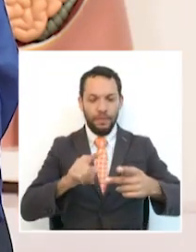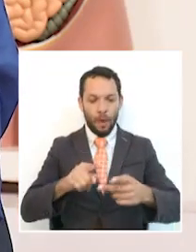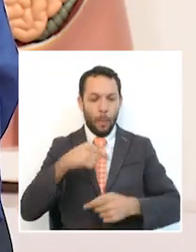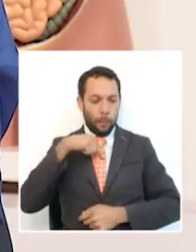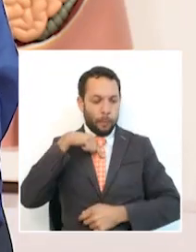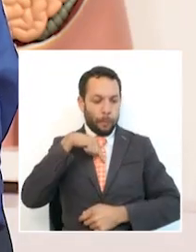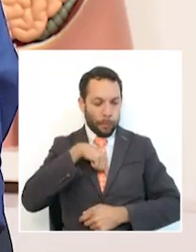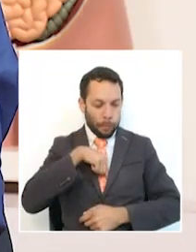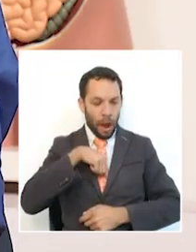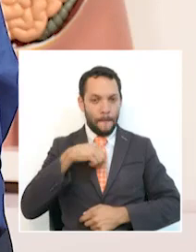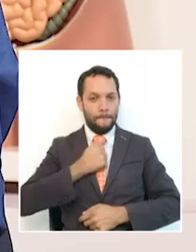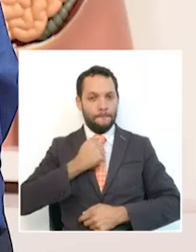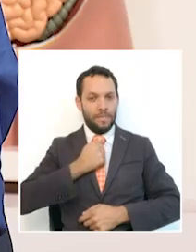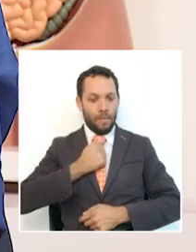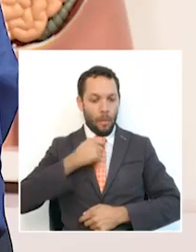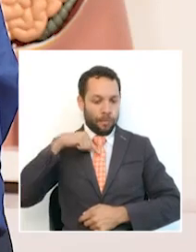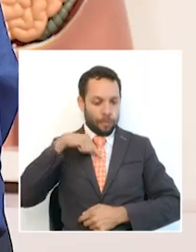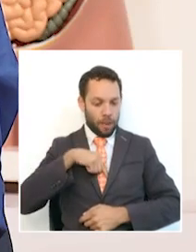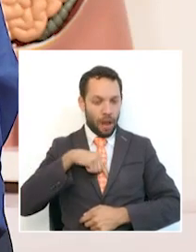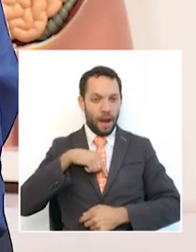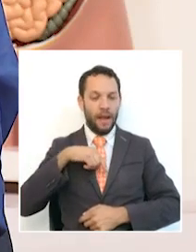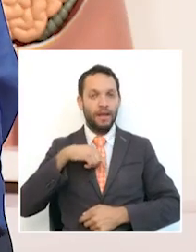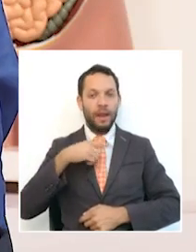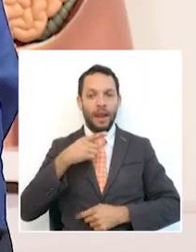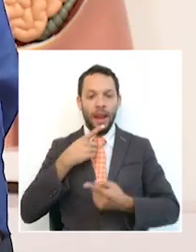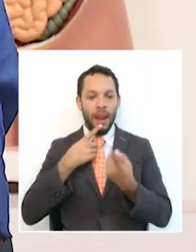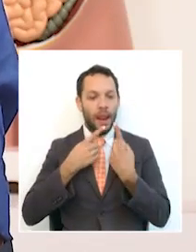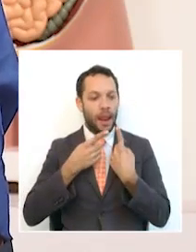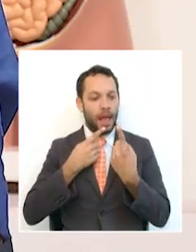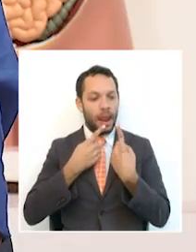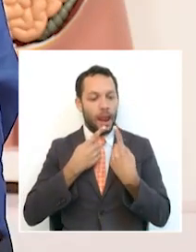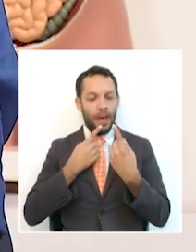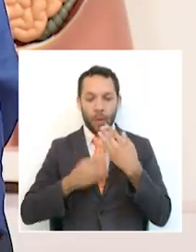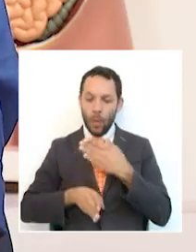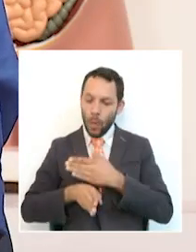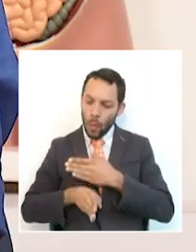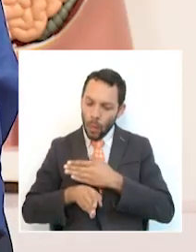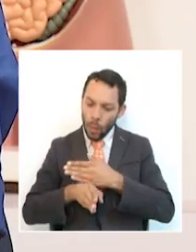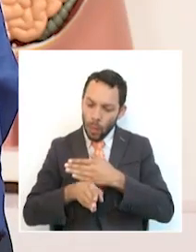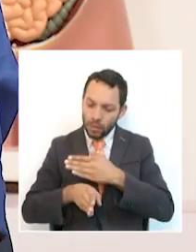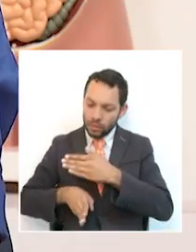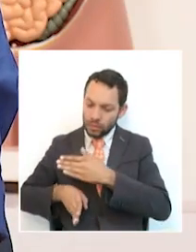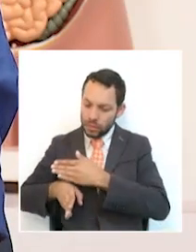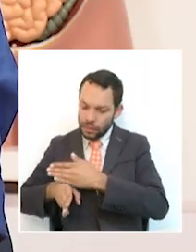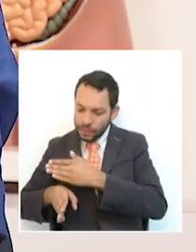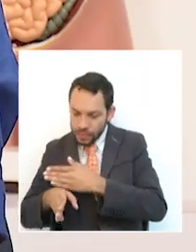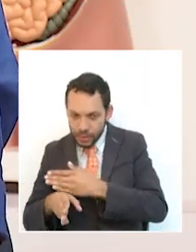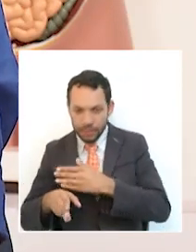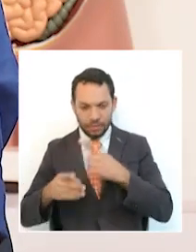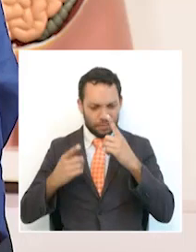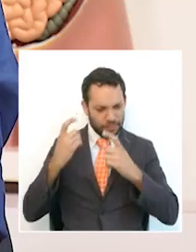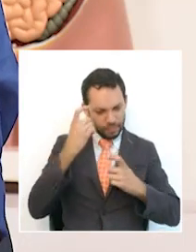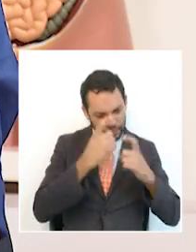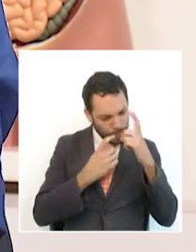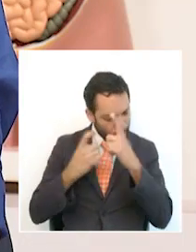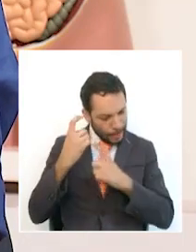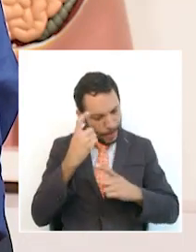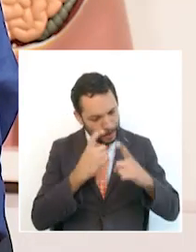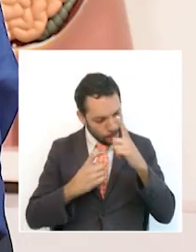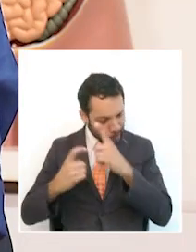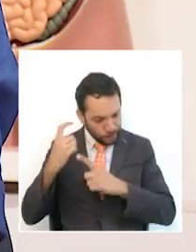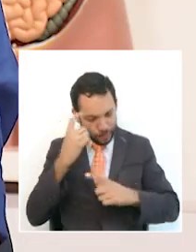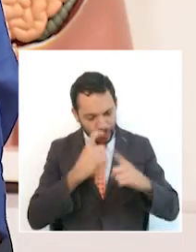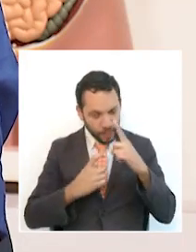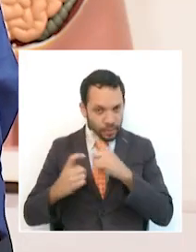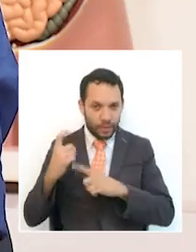interior con ese diálogo que tenemos constante y qué es lo que me pregunto o qué es lo que pienso son